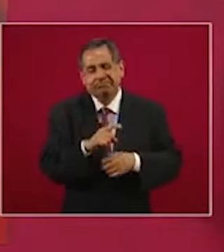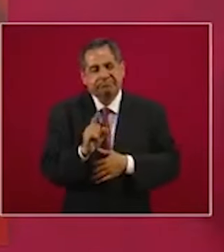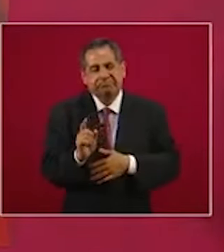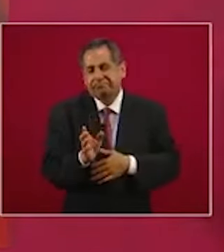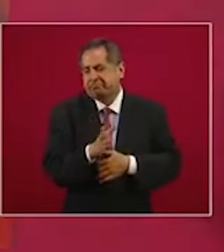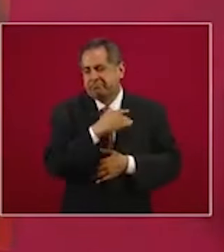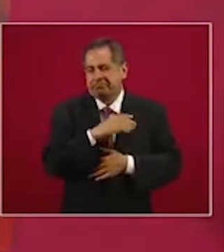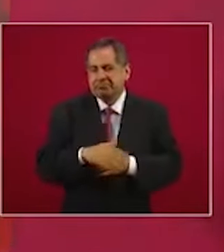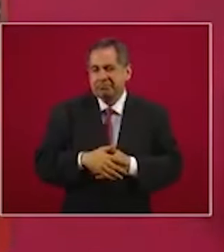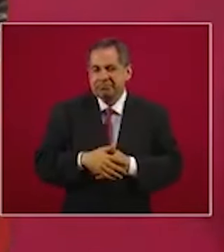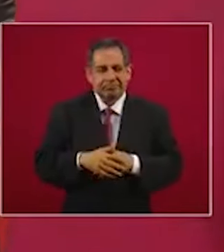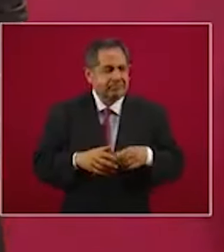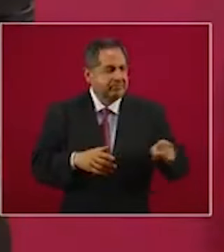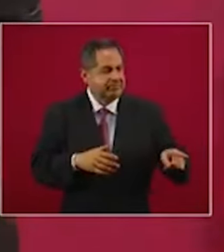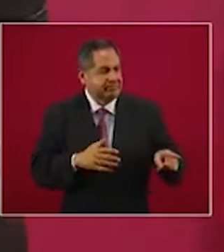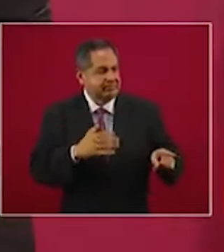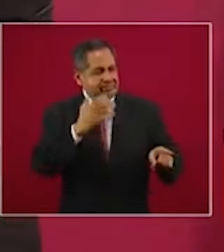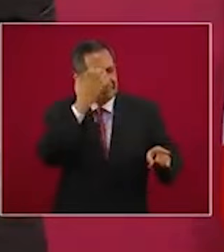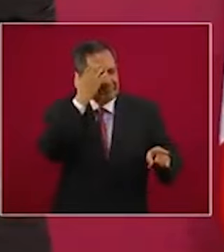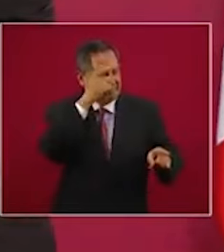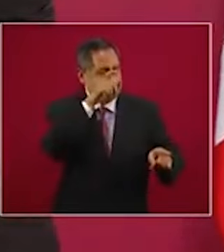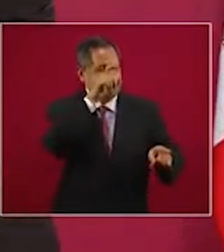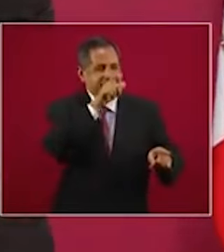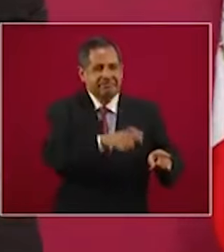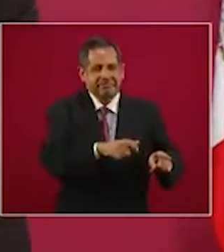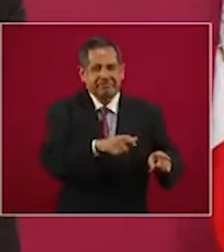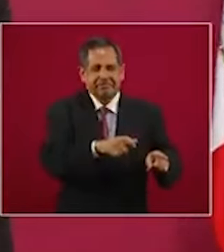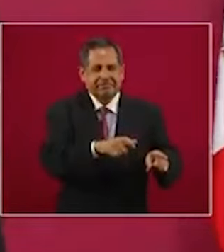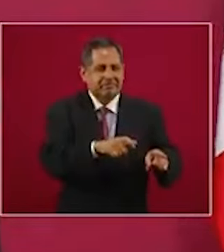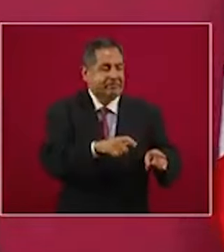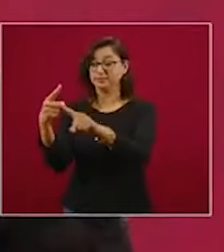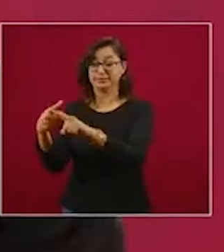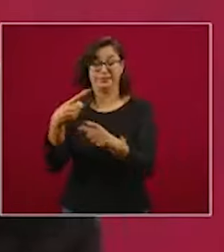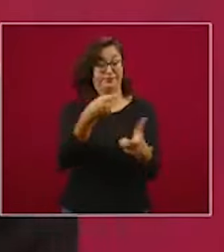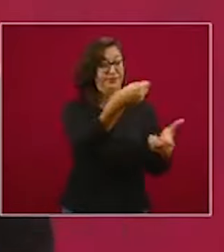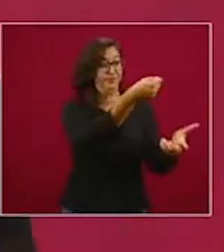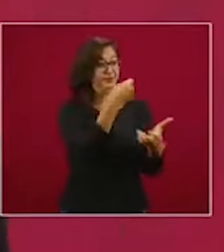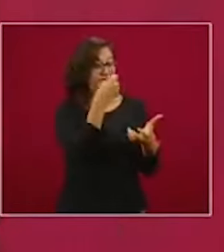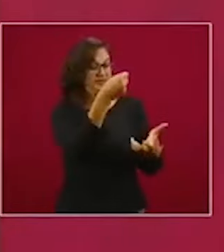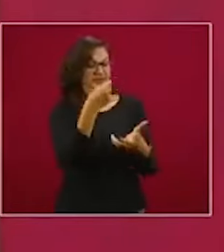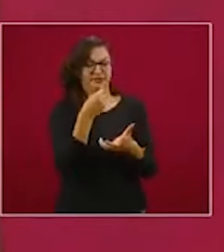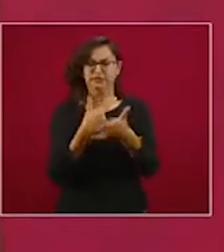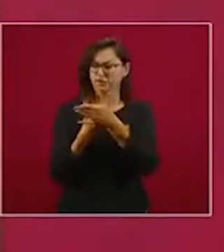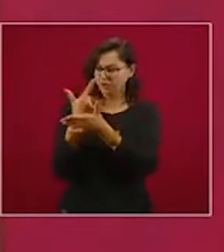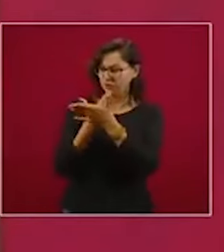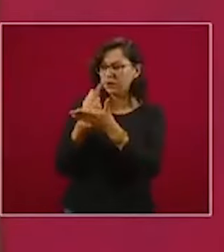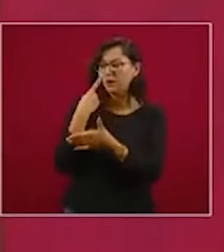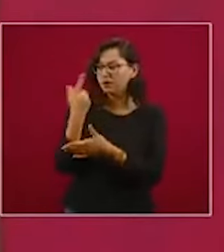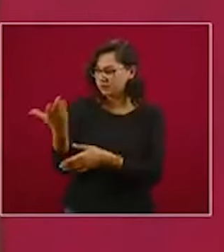Te conozco, bacalao, aunque vengas disfrazado. O sea, que